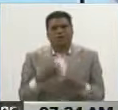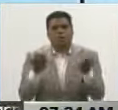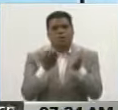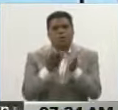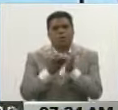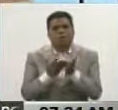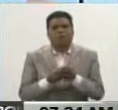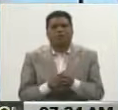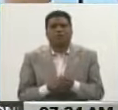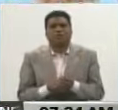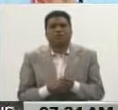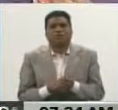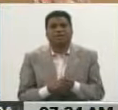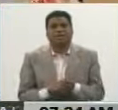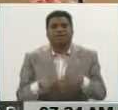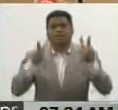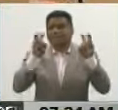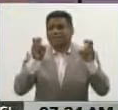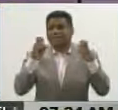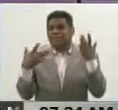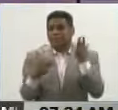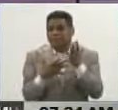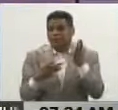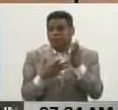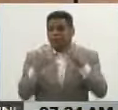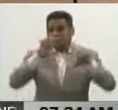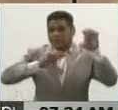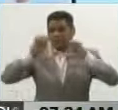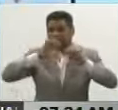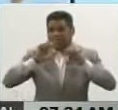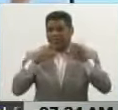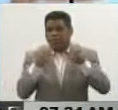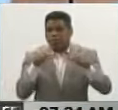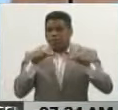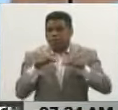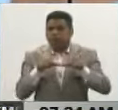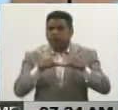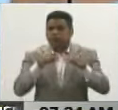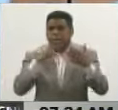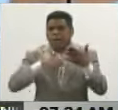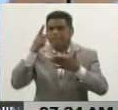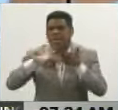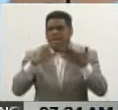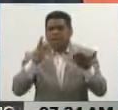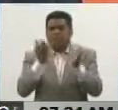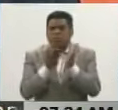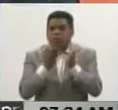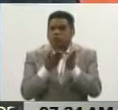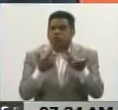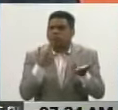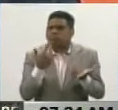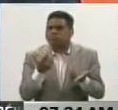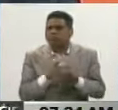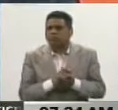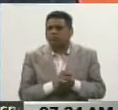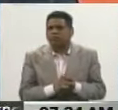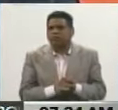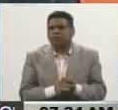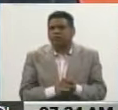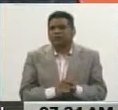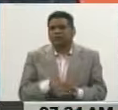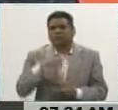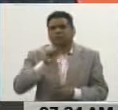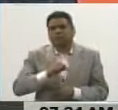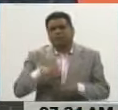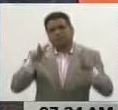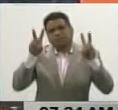sea, ¿cómo le pareció el tema de la ciencia y tecnología, pero además el tema de darle seguimiento a esos planteles, al tema educativo? Claro, la educación es un tema